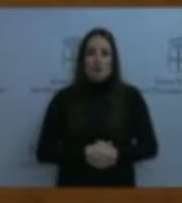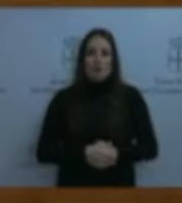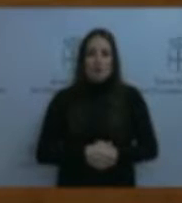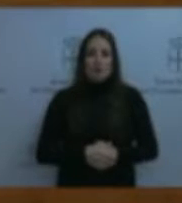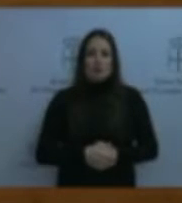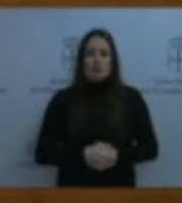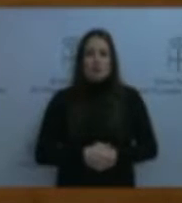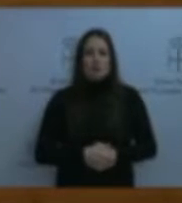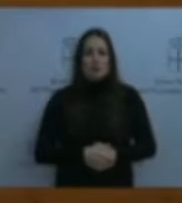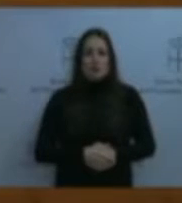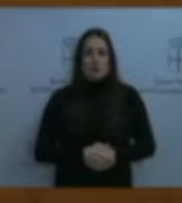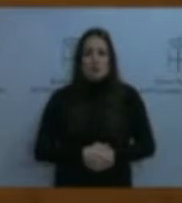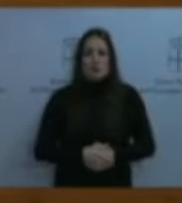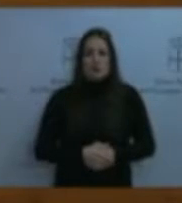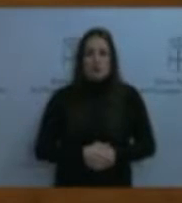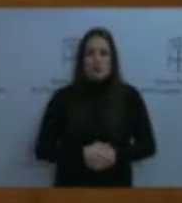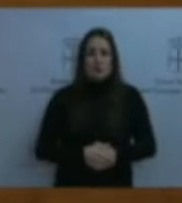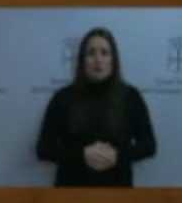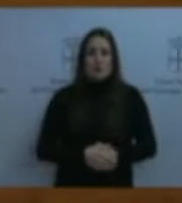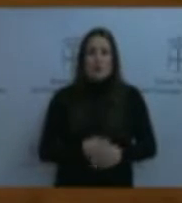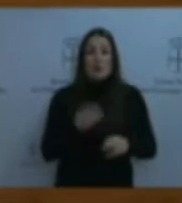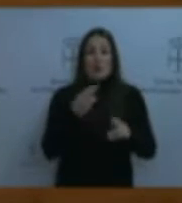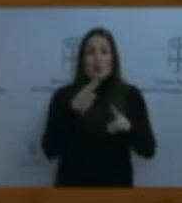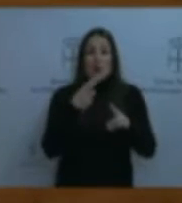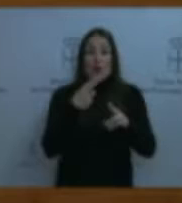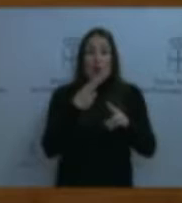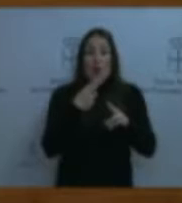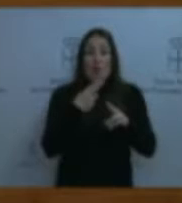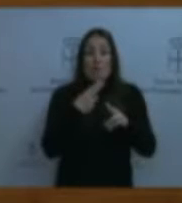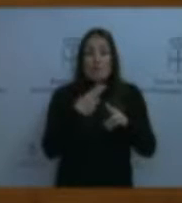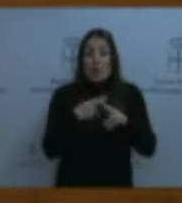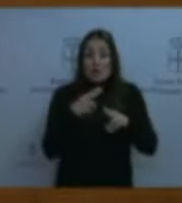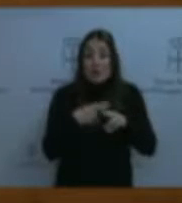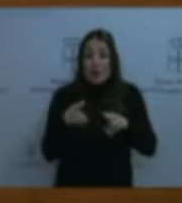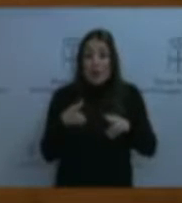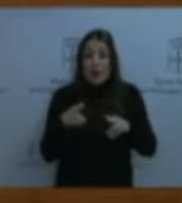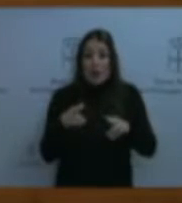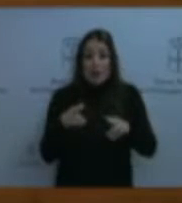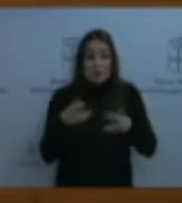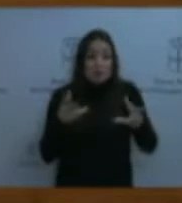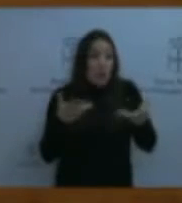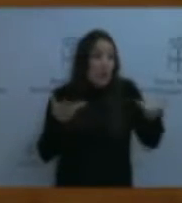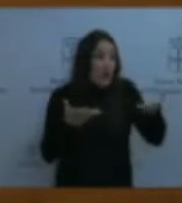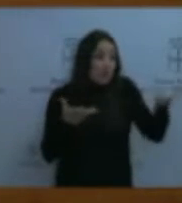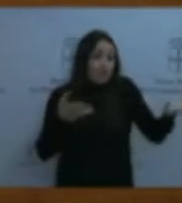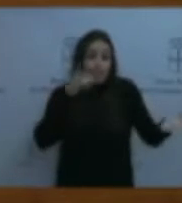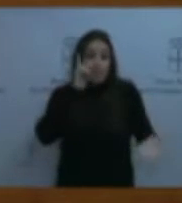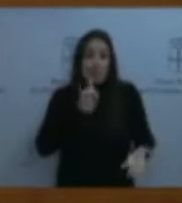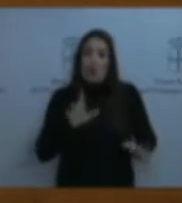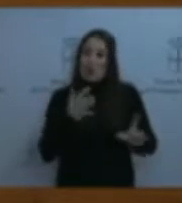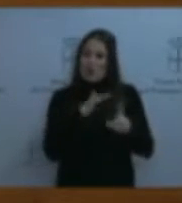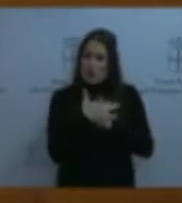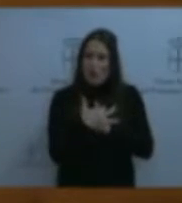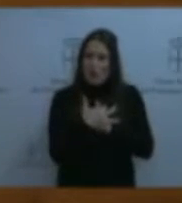no sabemos cuál es la política que llevan ustedes, pero ante una situación como